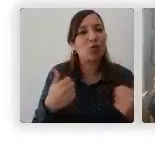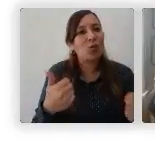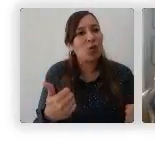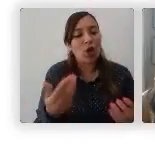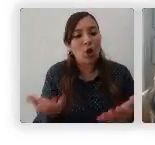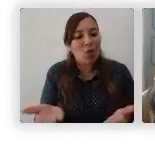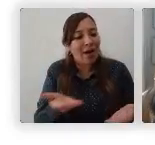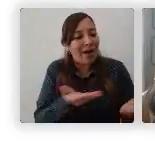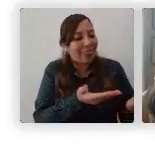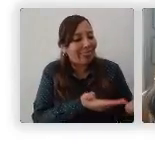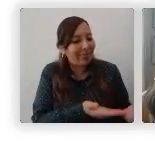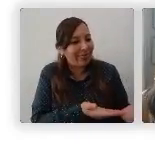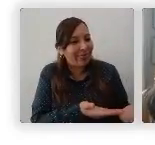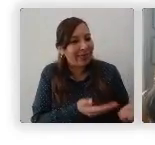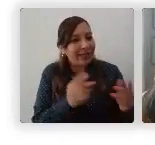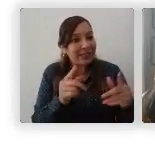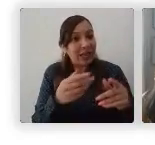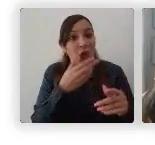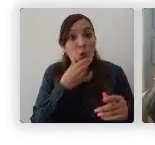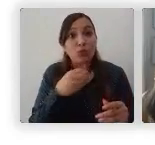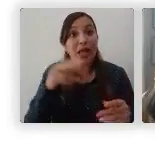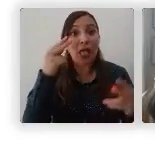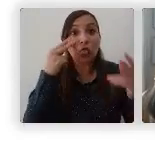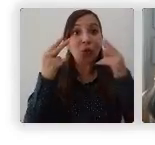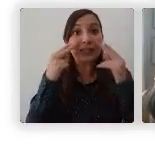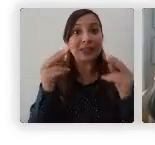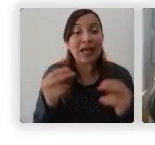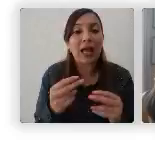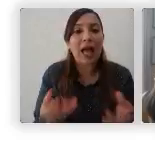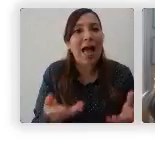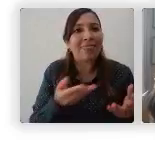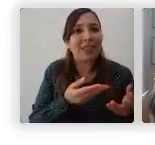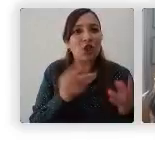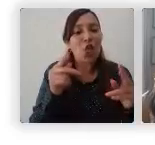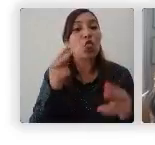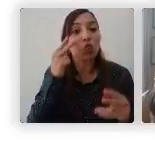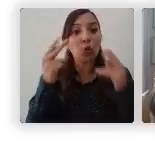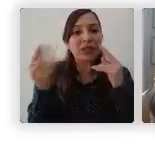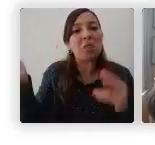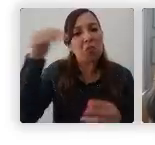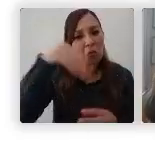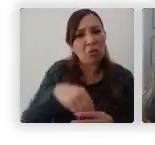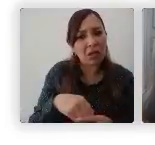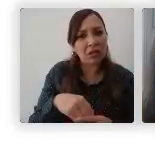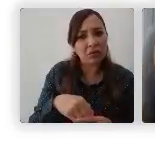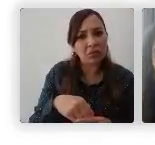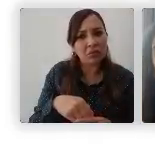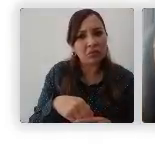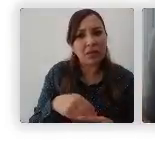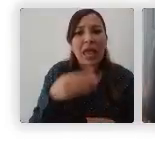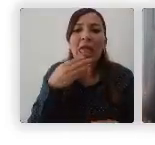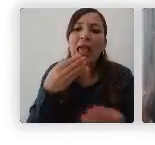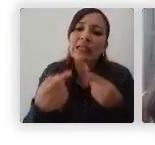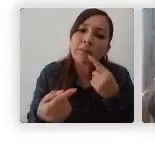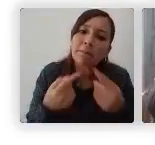forma de atención si aquí es importante trabajar con las comunidades explicarle cuáles son estos